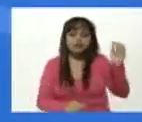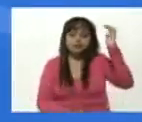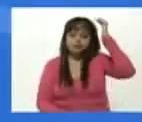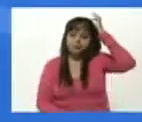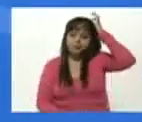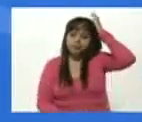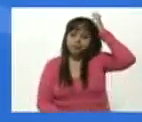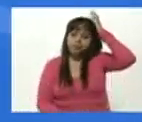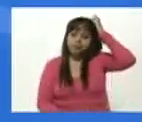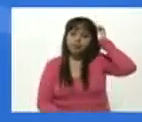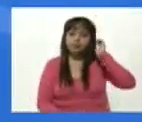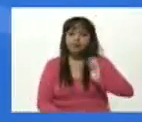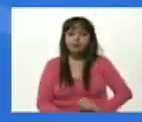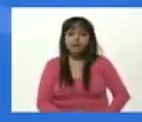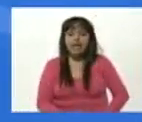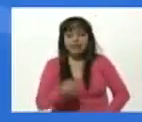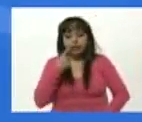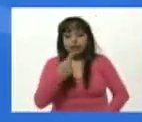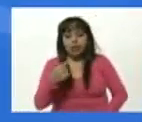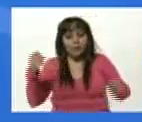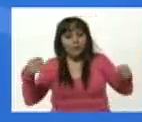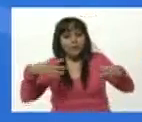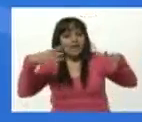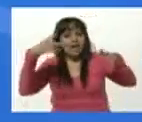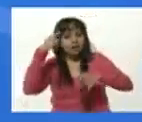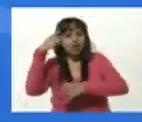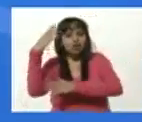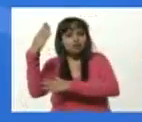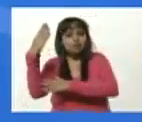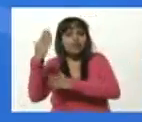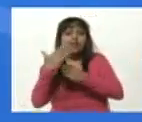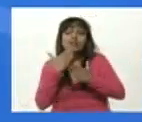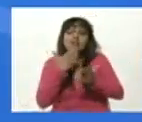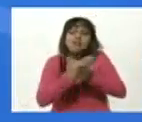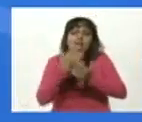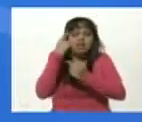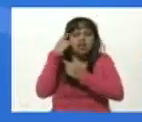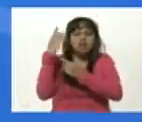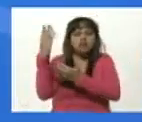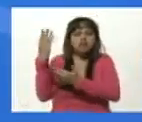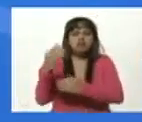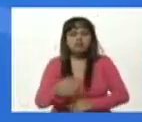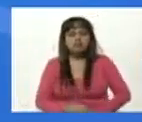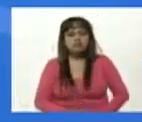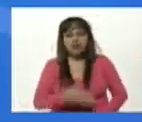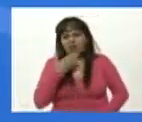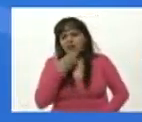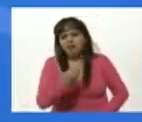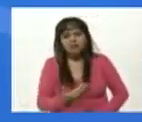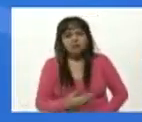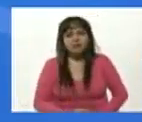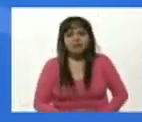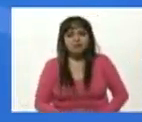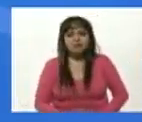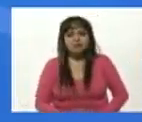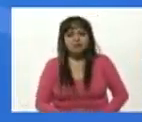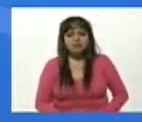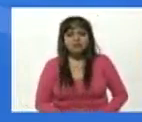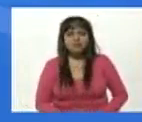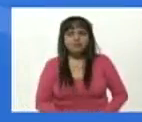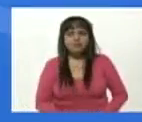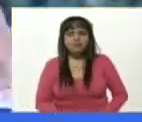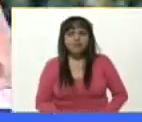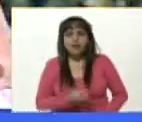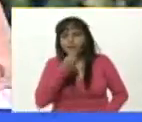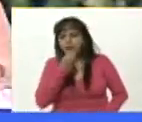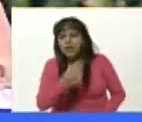digo, milagro de Dios. Gracias, Dios mío. Gracias, Dios santo. Qué